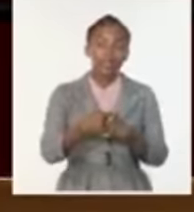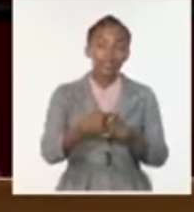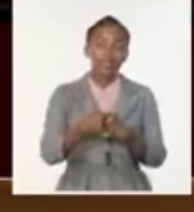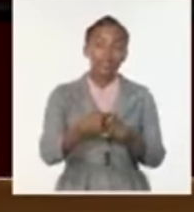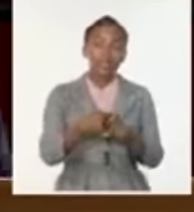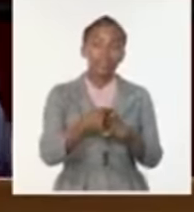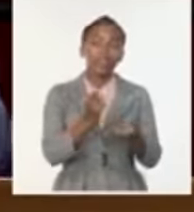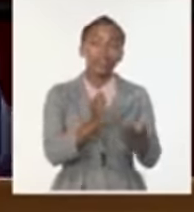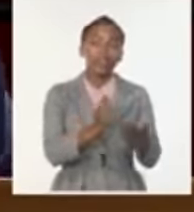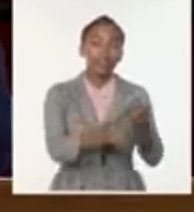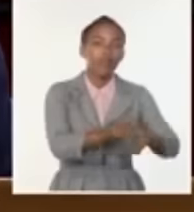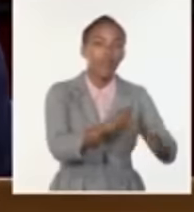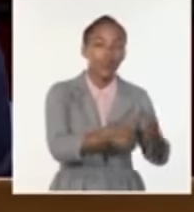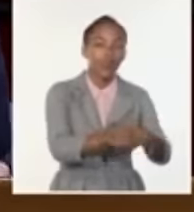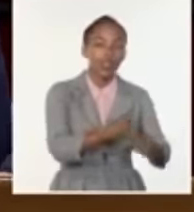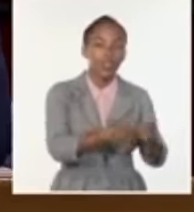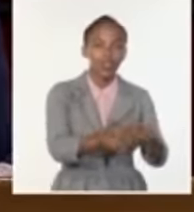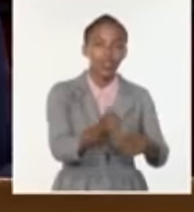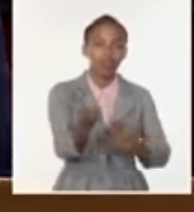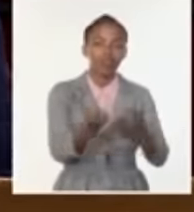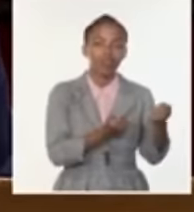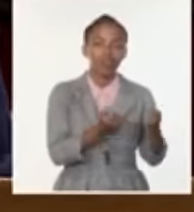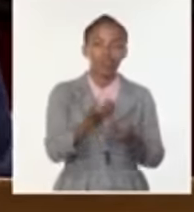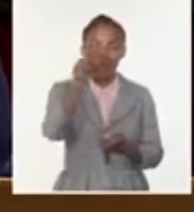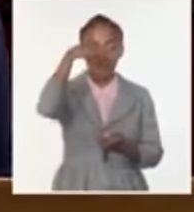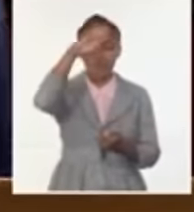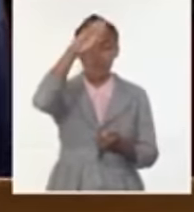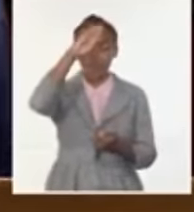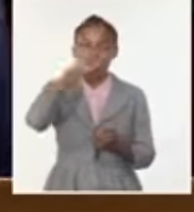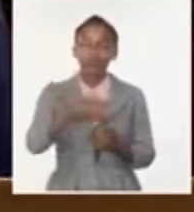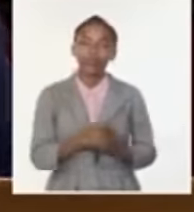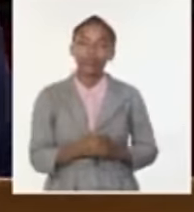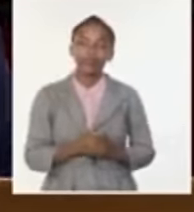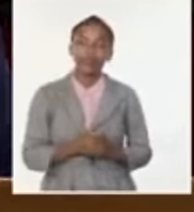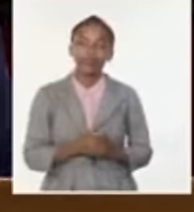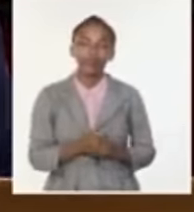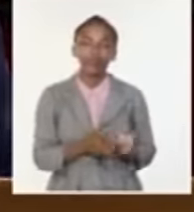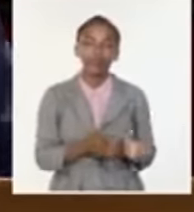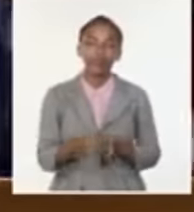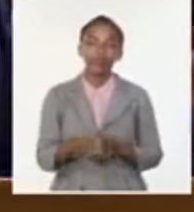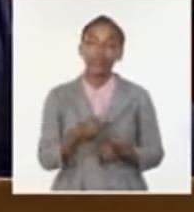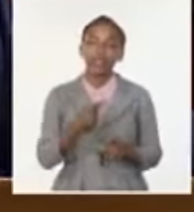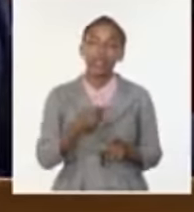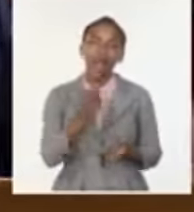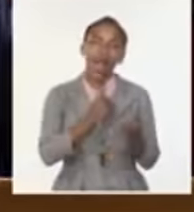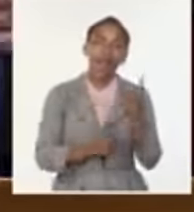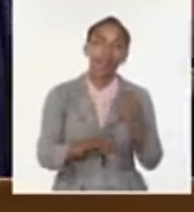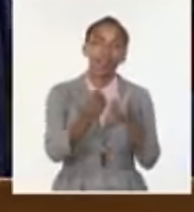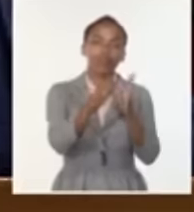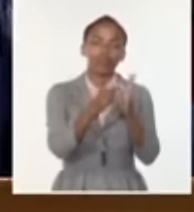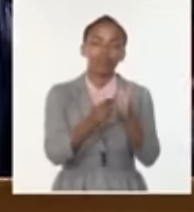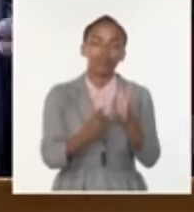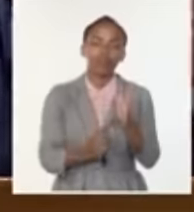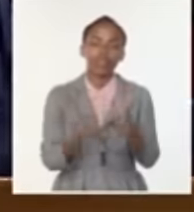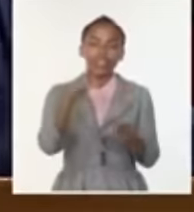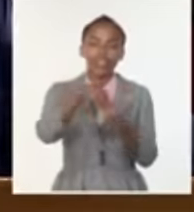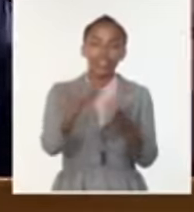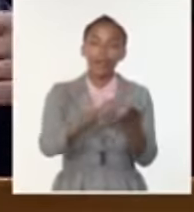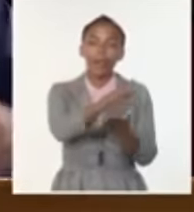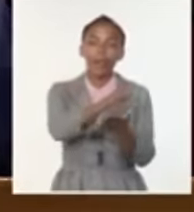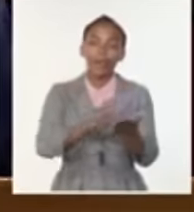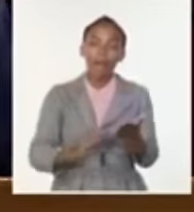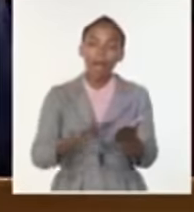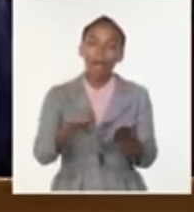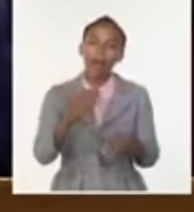importación de vehículos del país, la transmisión. Entonces, ¿cuáles son algunas de las cuestiones que incluye esta norma que se va, está en el proceso ahora de